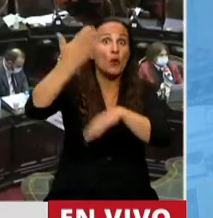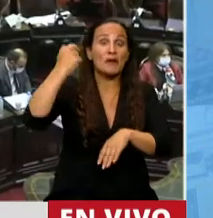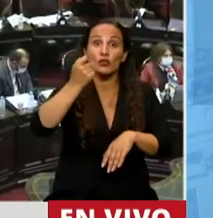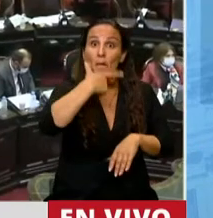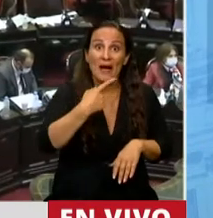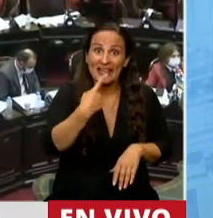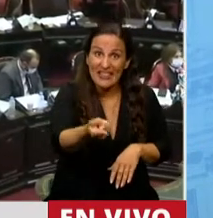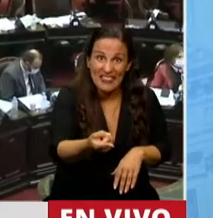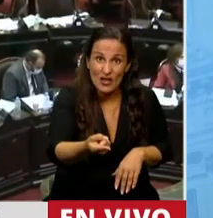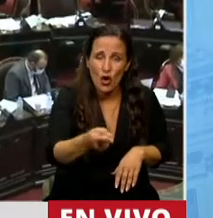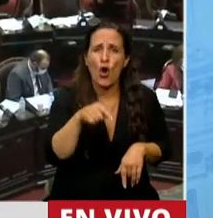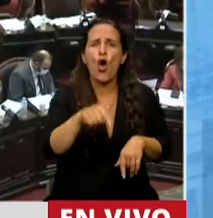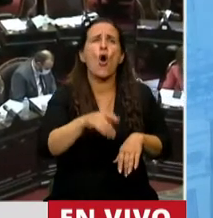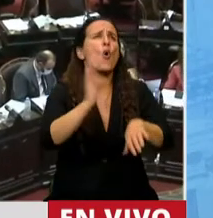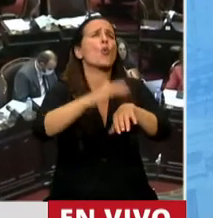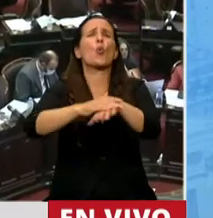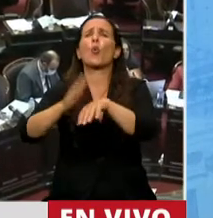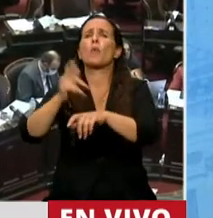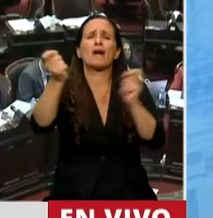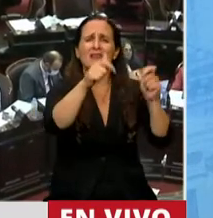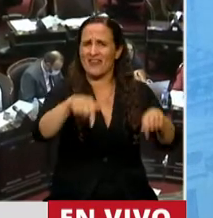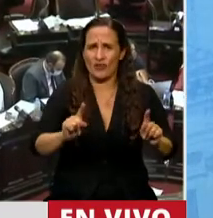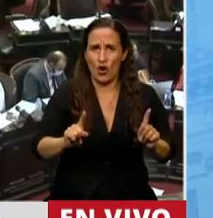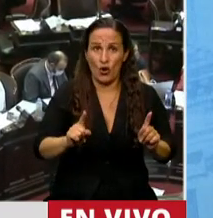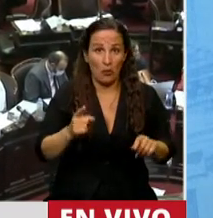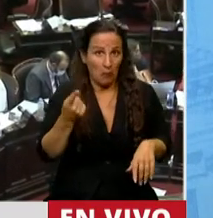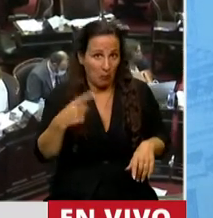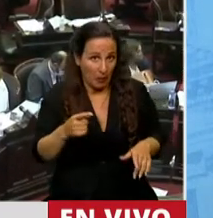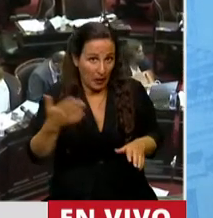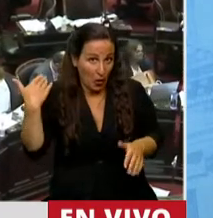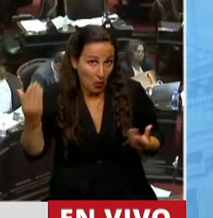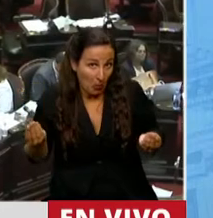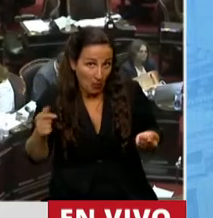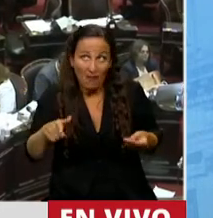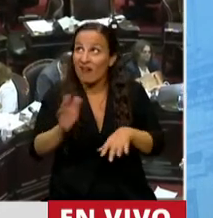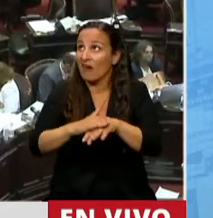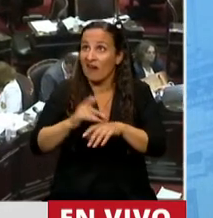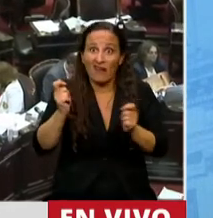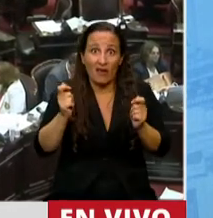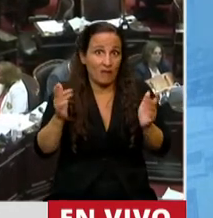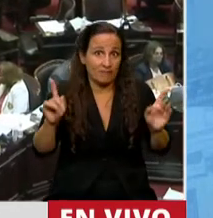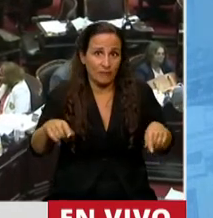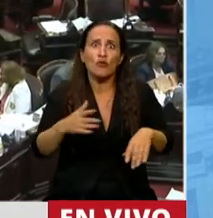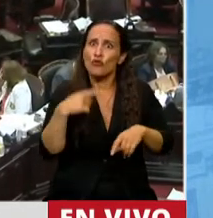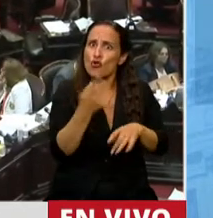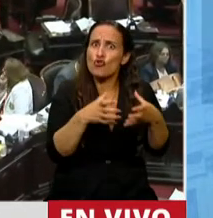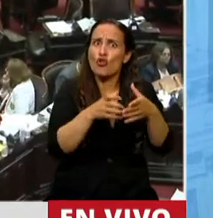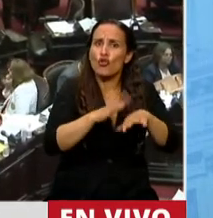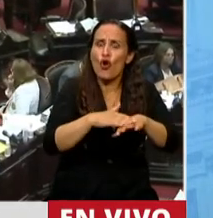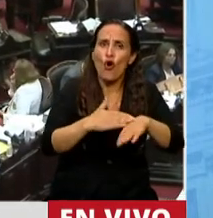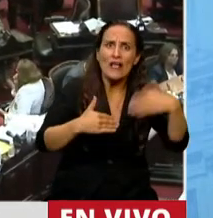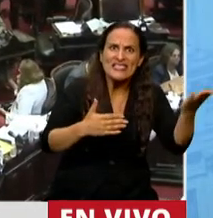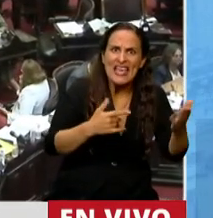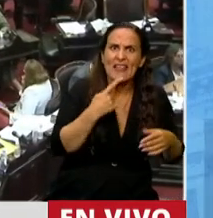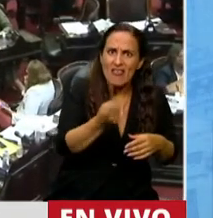era hora de hablar de culpable pero que si se dijo el caso quedó en una completa impunidad y recuerdo que nosotros de la izquierda decíamos es un momento que había